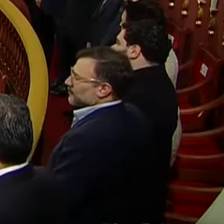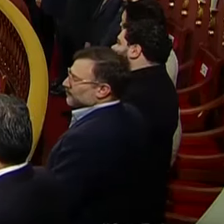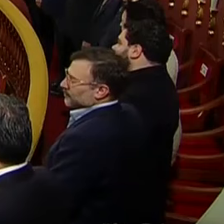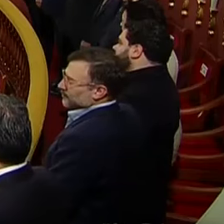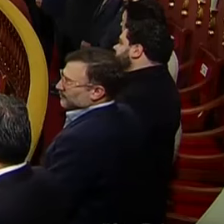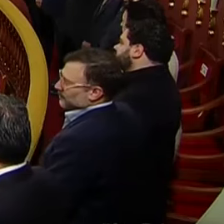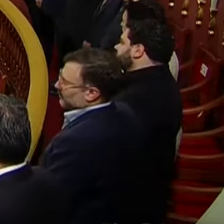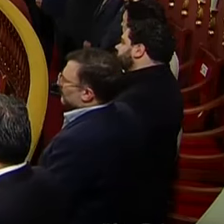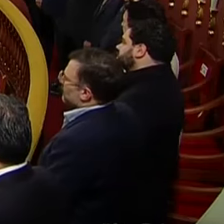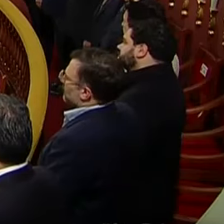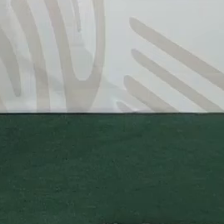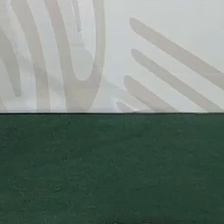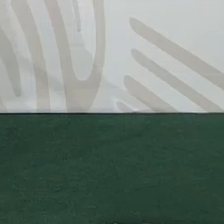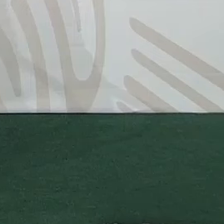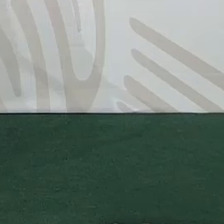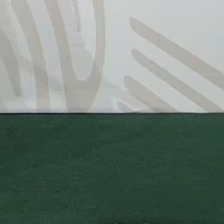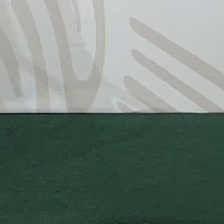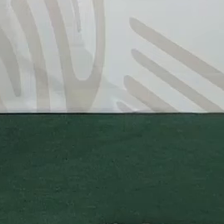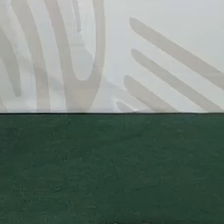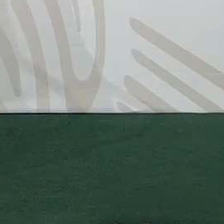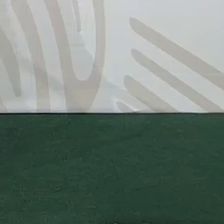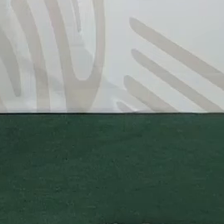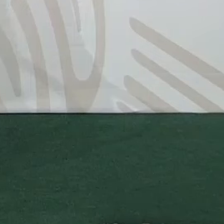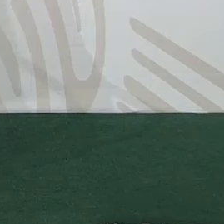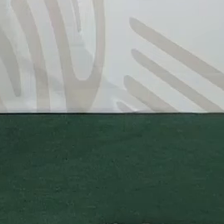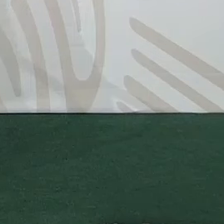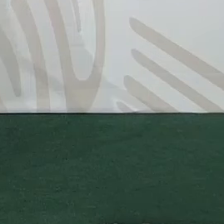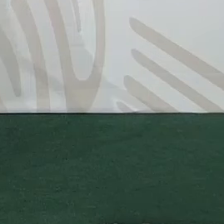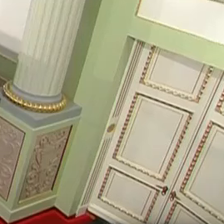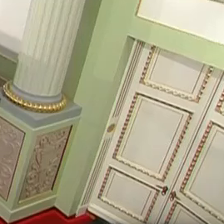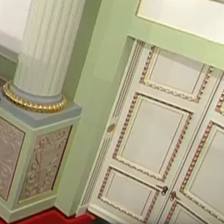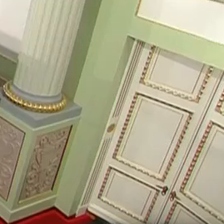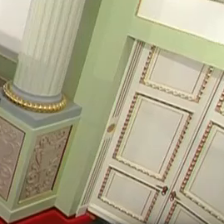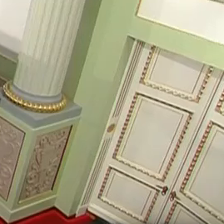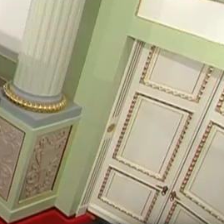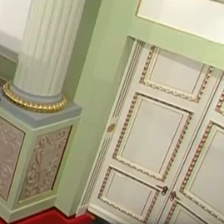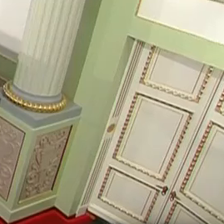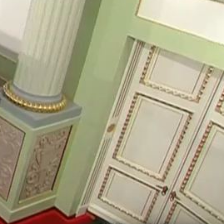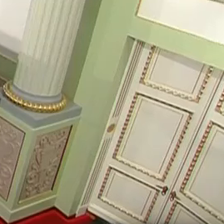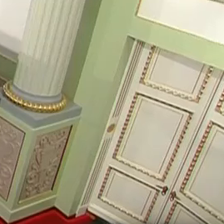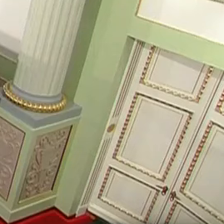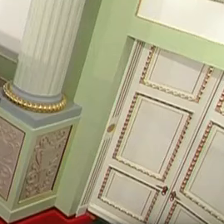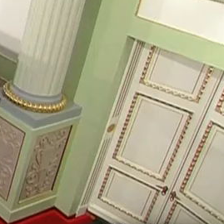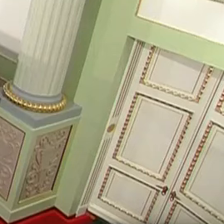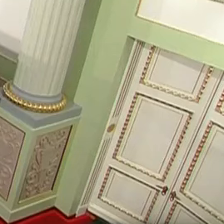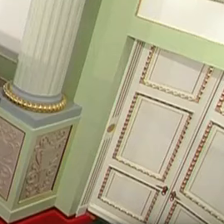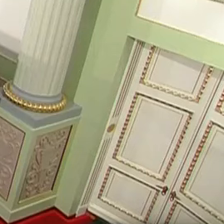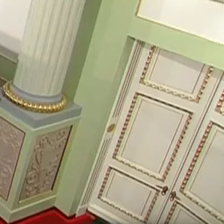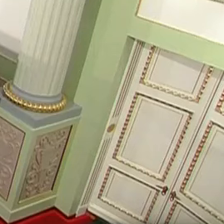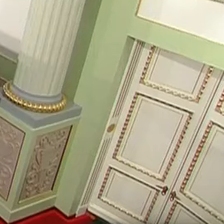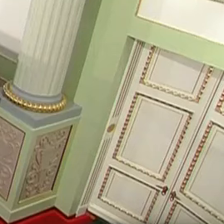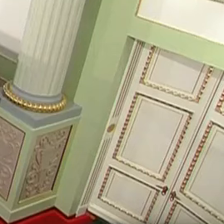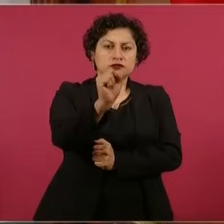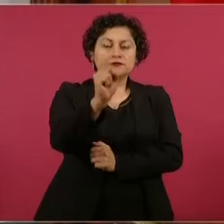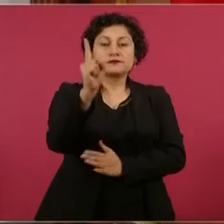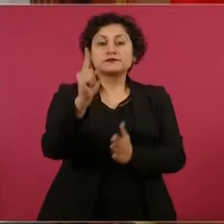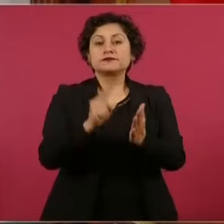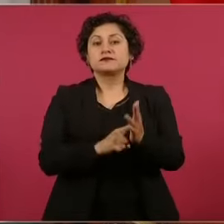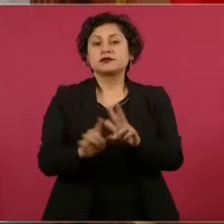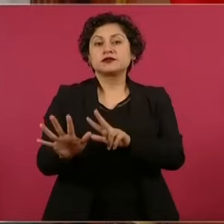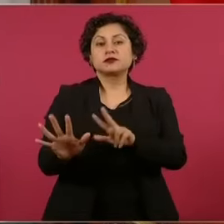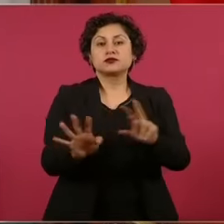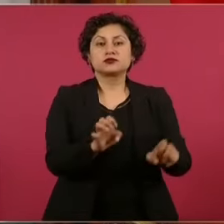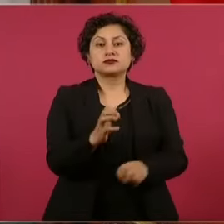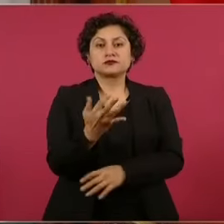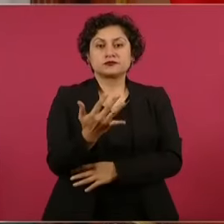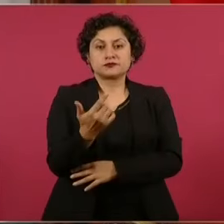para regresar al legado de Hidalgo, Morelos, Los Flores Magón, Villa, Zapata, Cárdenas y Benito Juárez.